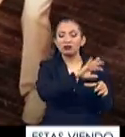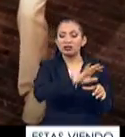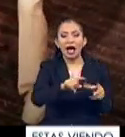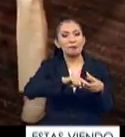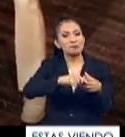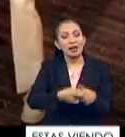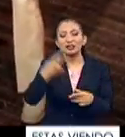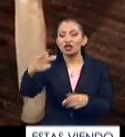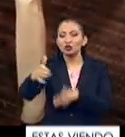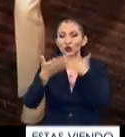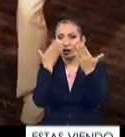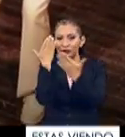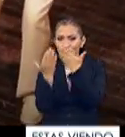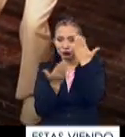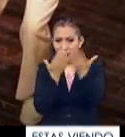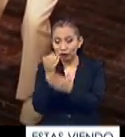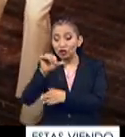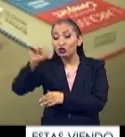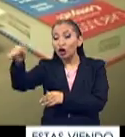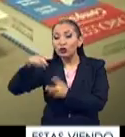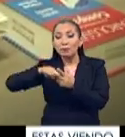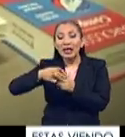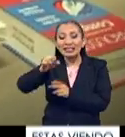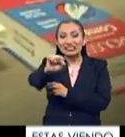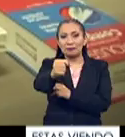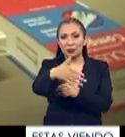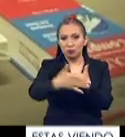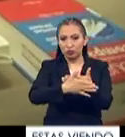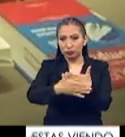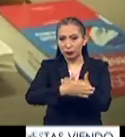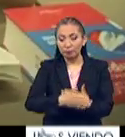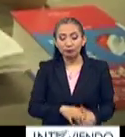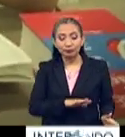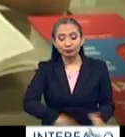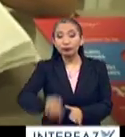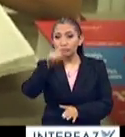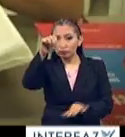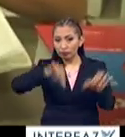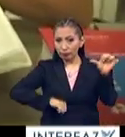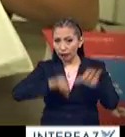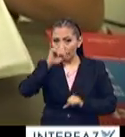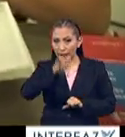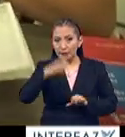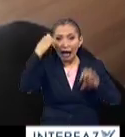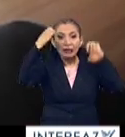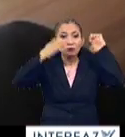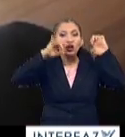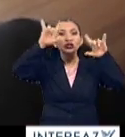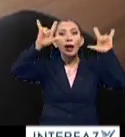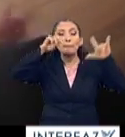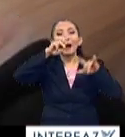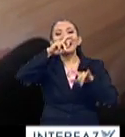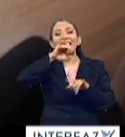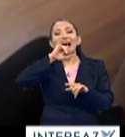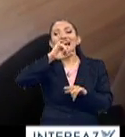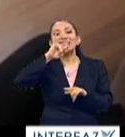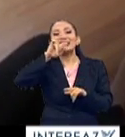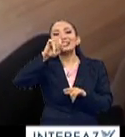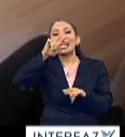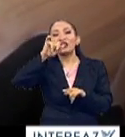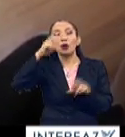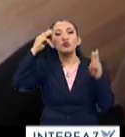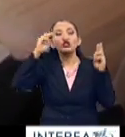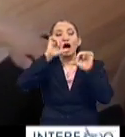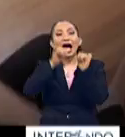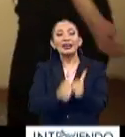está iniciando sus estudios y otros comenzarán en septiembre. Otra de las acciones es la exposición de María Izquierdo en el Museo